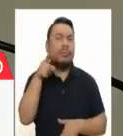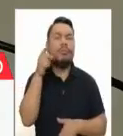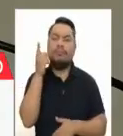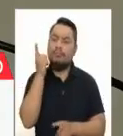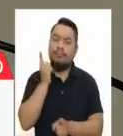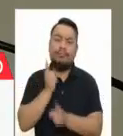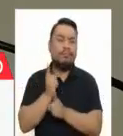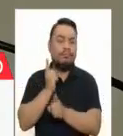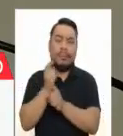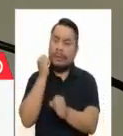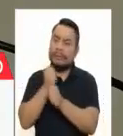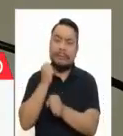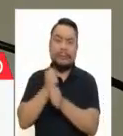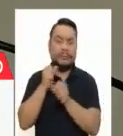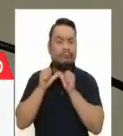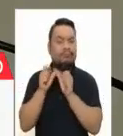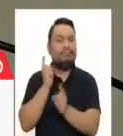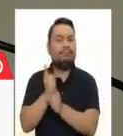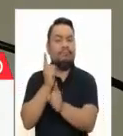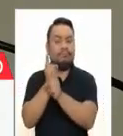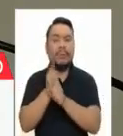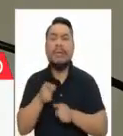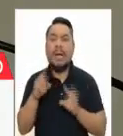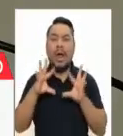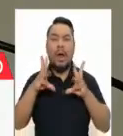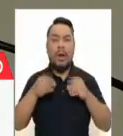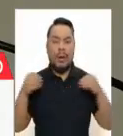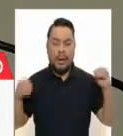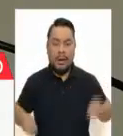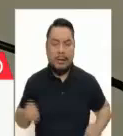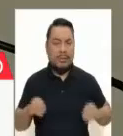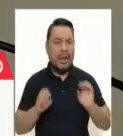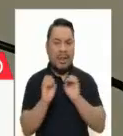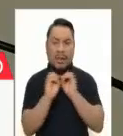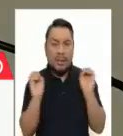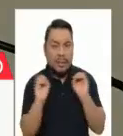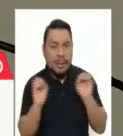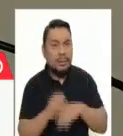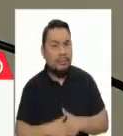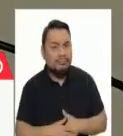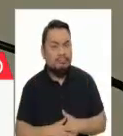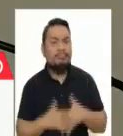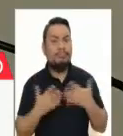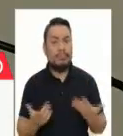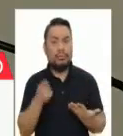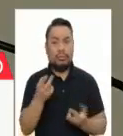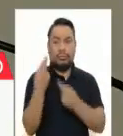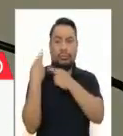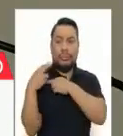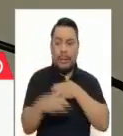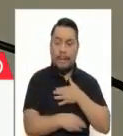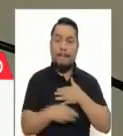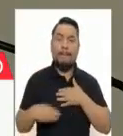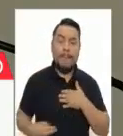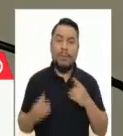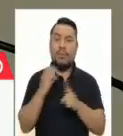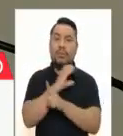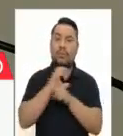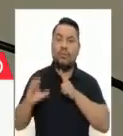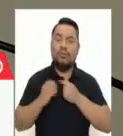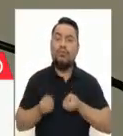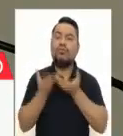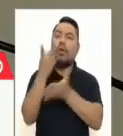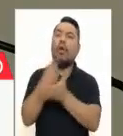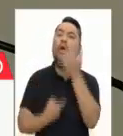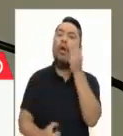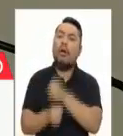patri desempeñar Yi actos de corrupción el cargo de ministro de